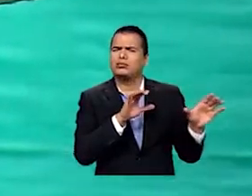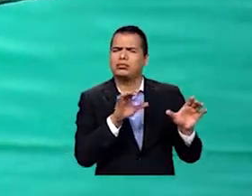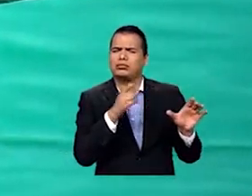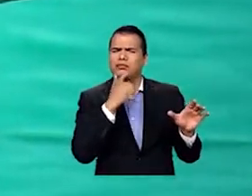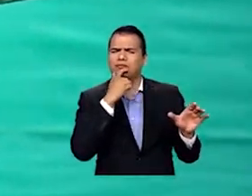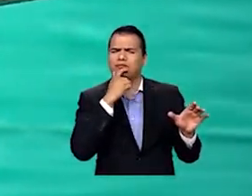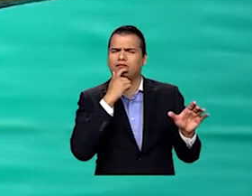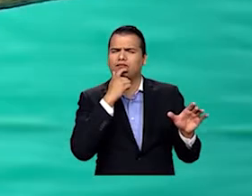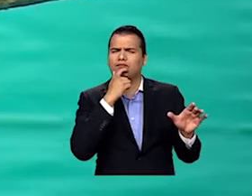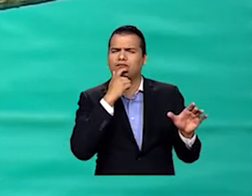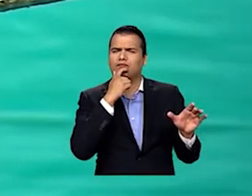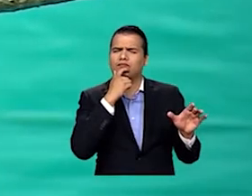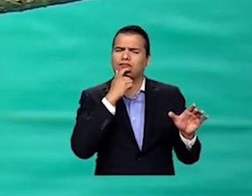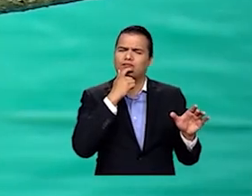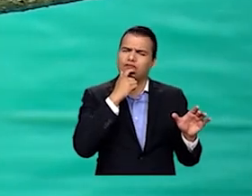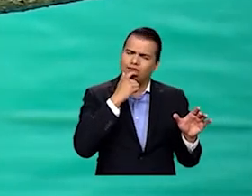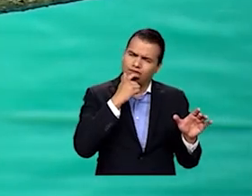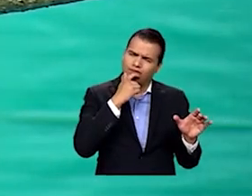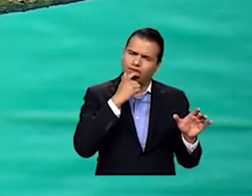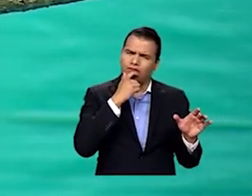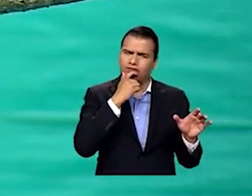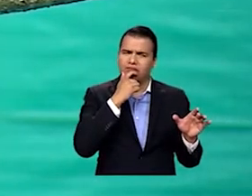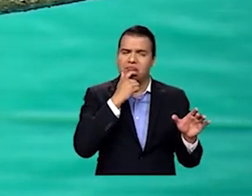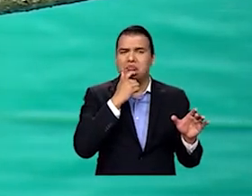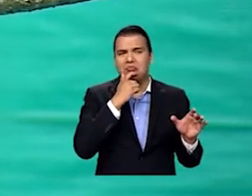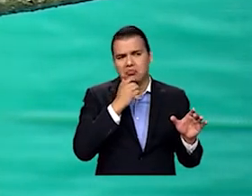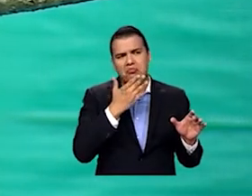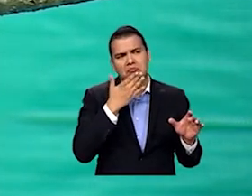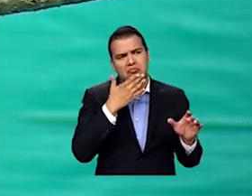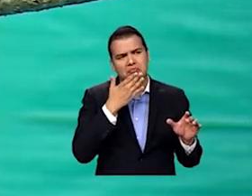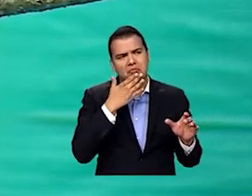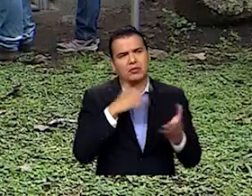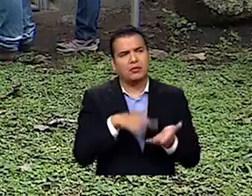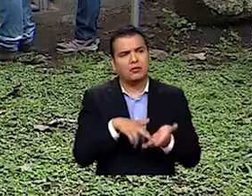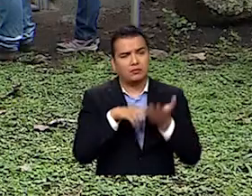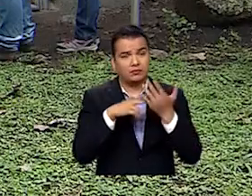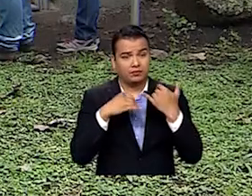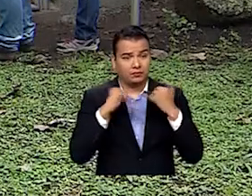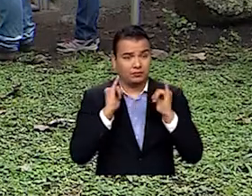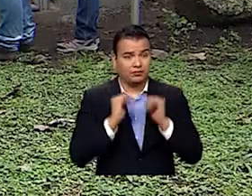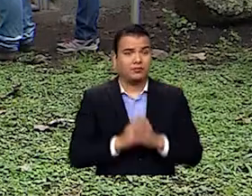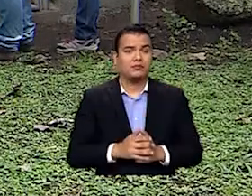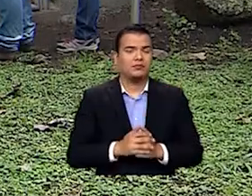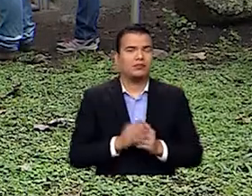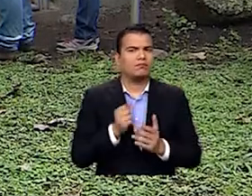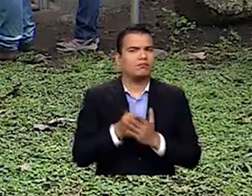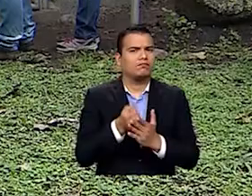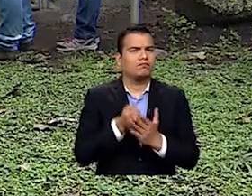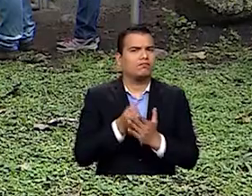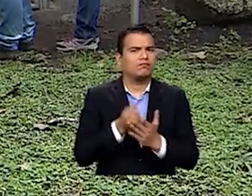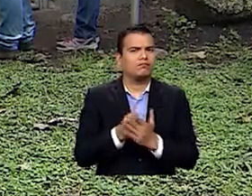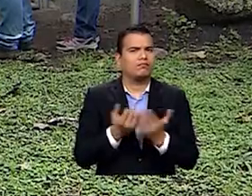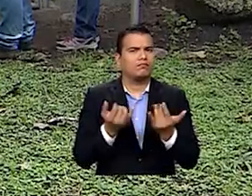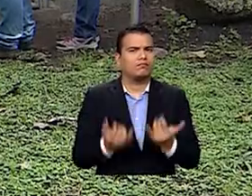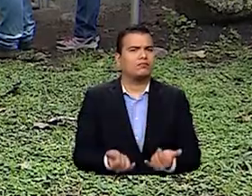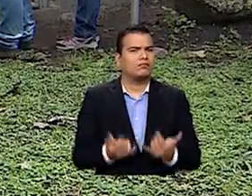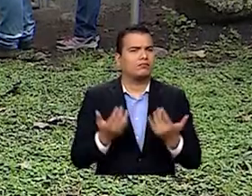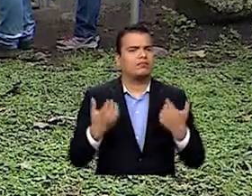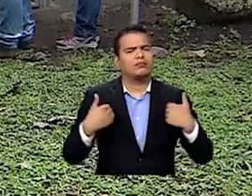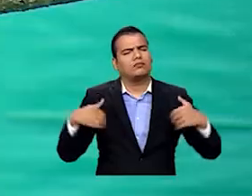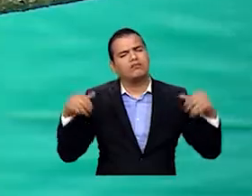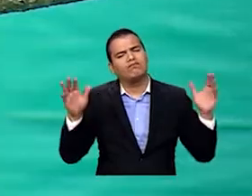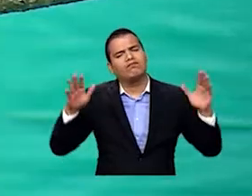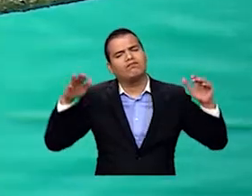que podían de pronto darle una esperanza para la rehabilitación. Ahora se está trabajando en el fortalecimiento de su vuelo, ya